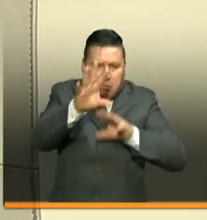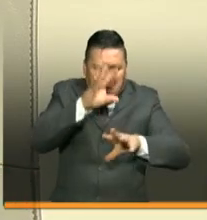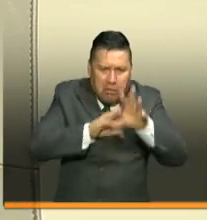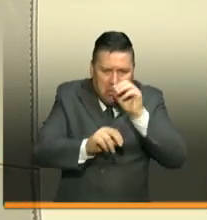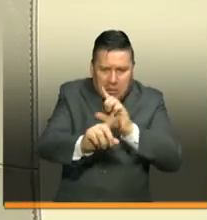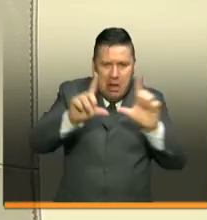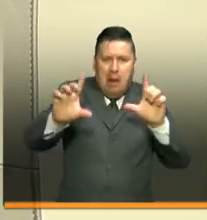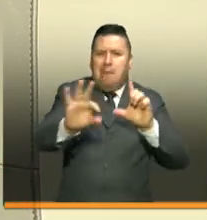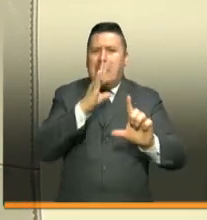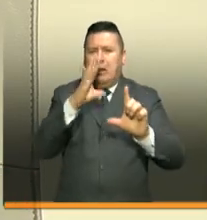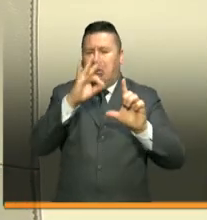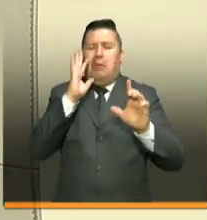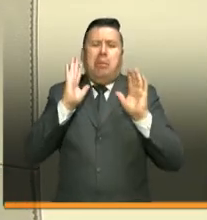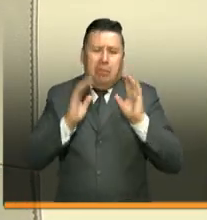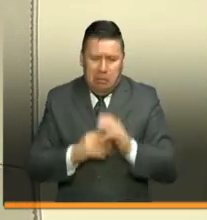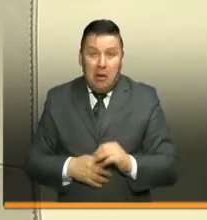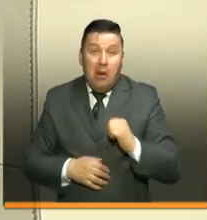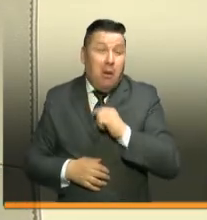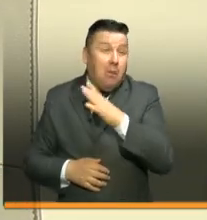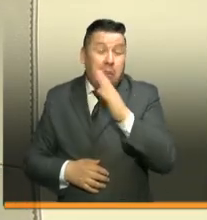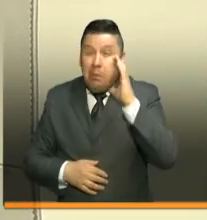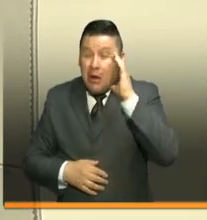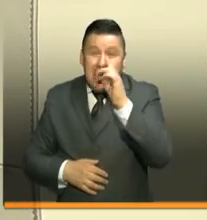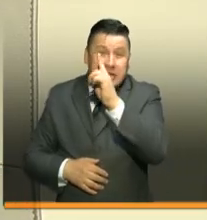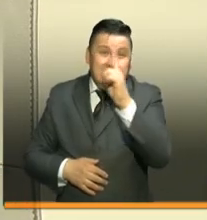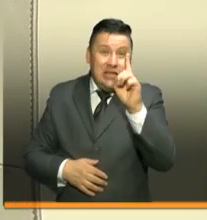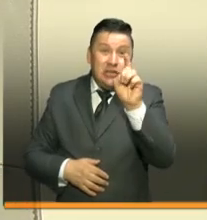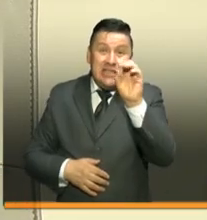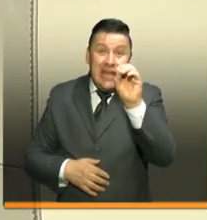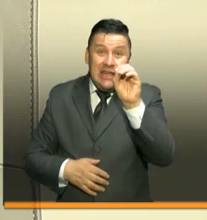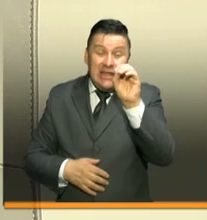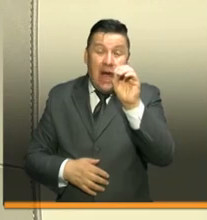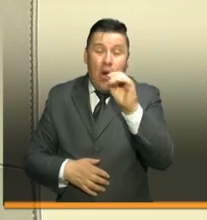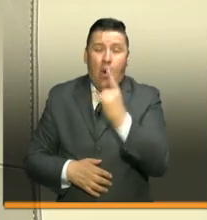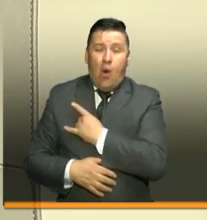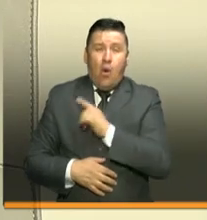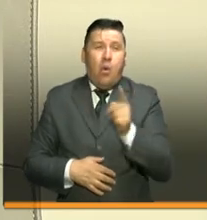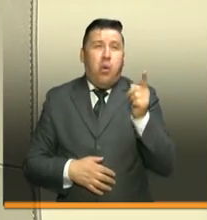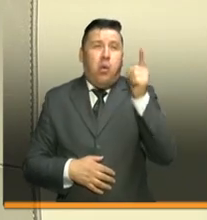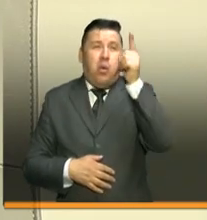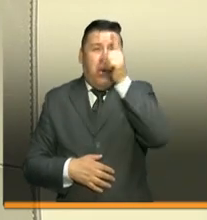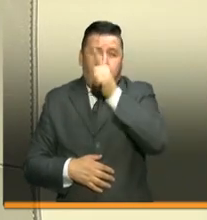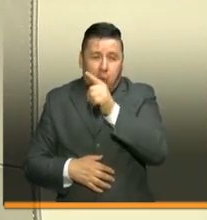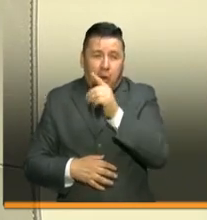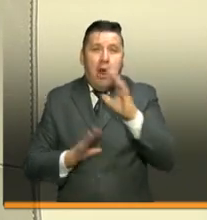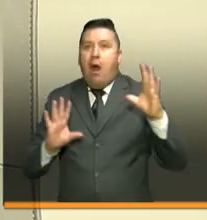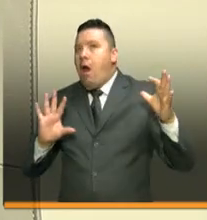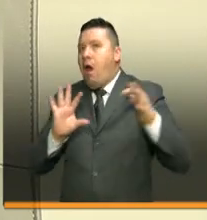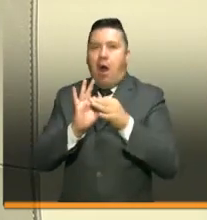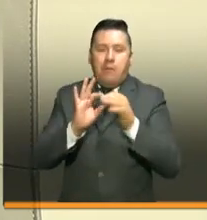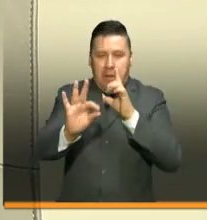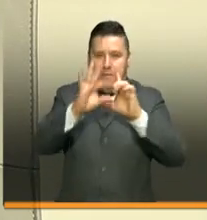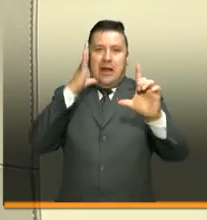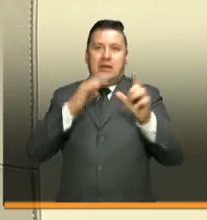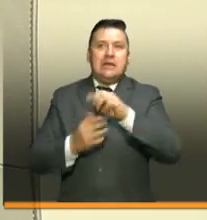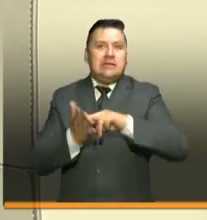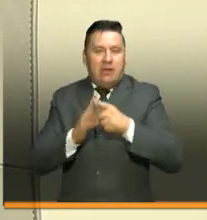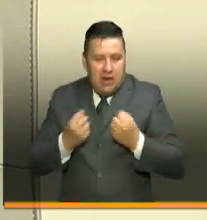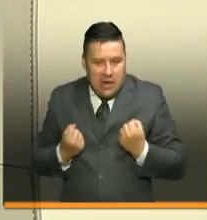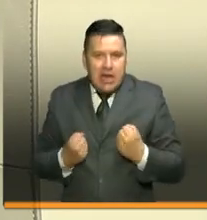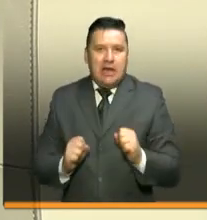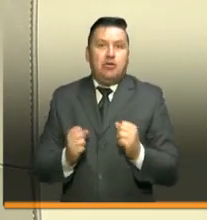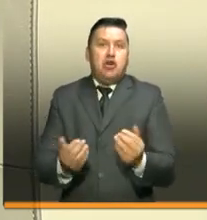diversas modalidades. Tenemos más de 160 universidades ya en el plan piloto de transformación digital. Yo creo que allí el esfuerzo de todos